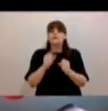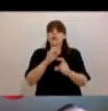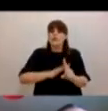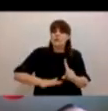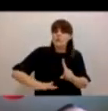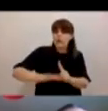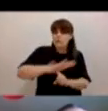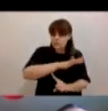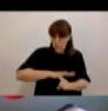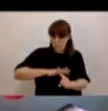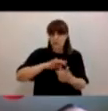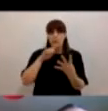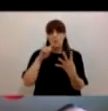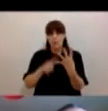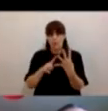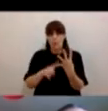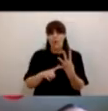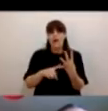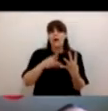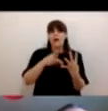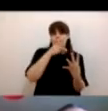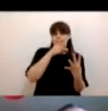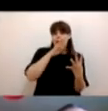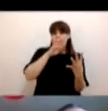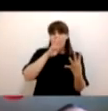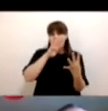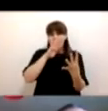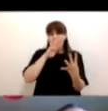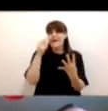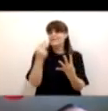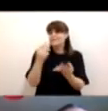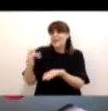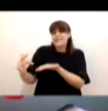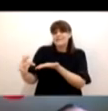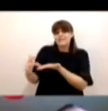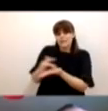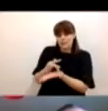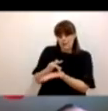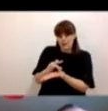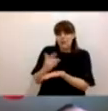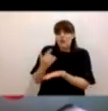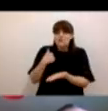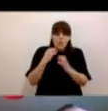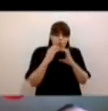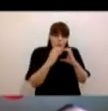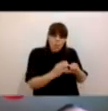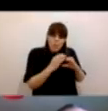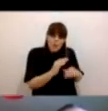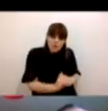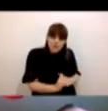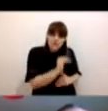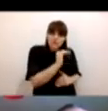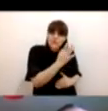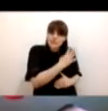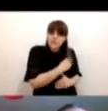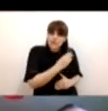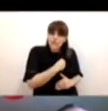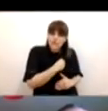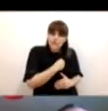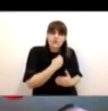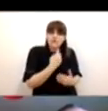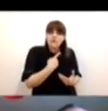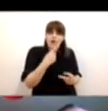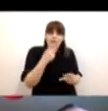importantes padres, madres y cuidadores tienen que recibir apoyo es diferente es muy difícil criar a tus hijos sin violencia si tú fuiste educada con